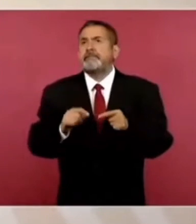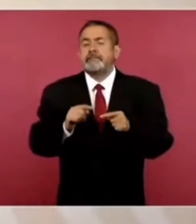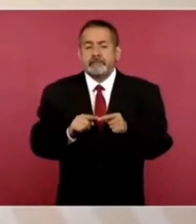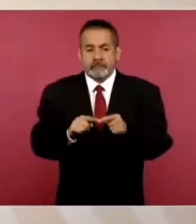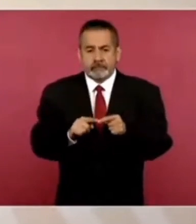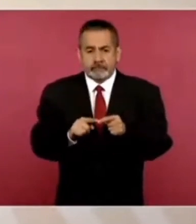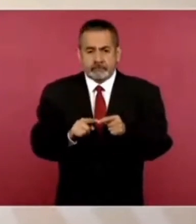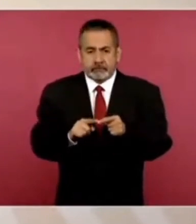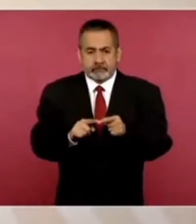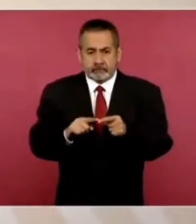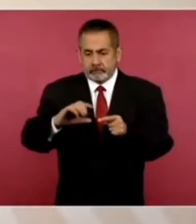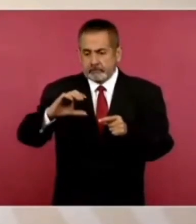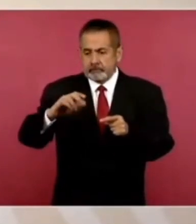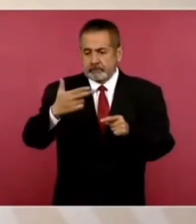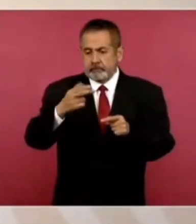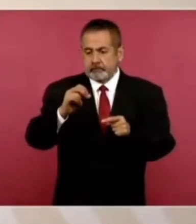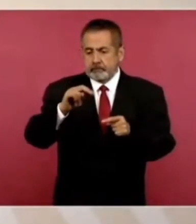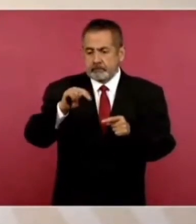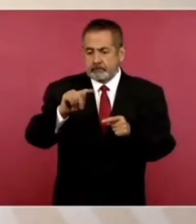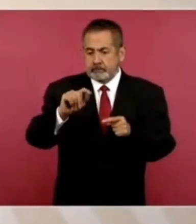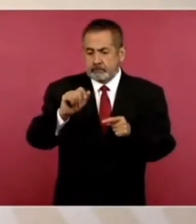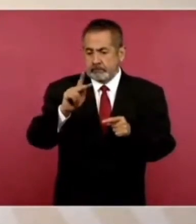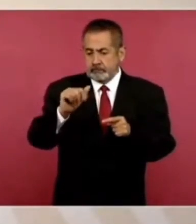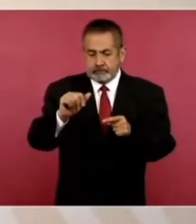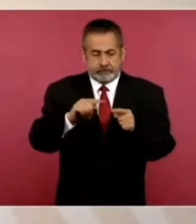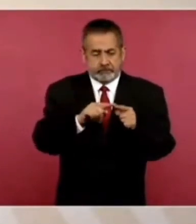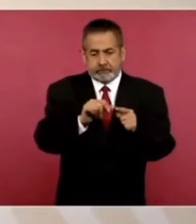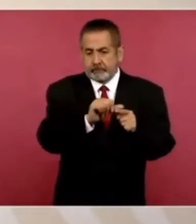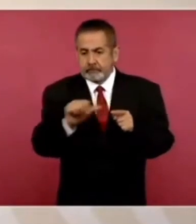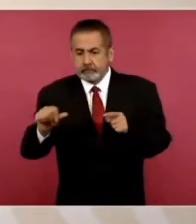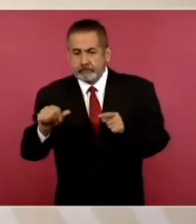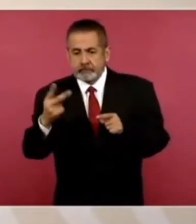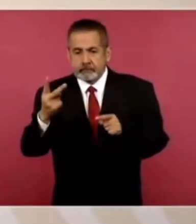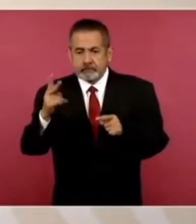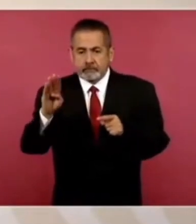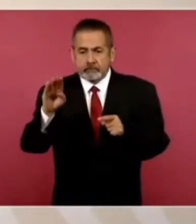de Estación Chontalpa a Dos Bocas.